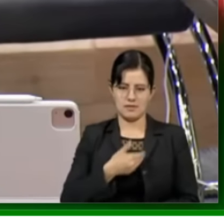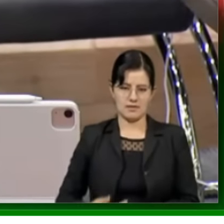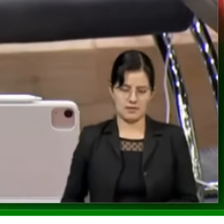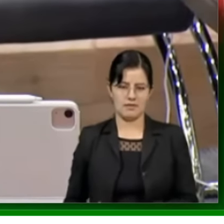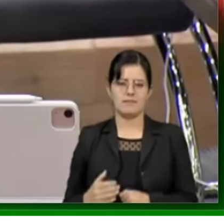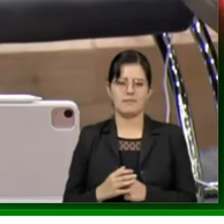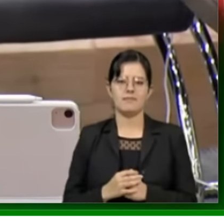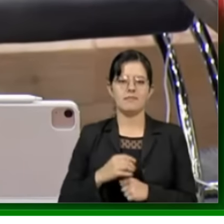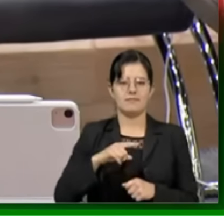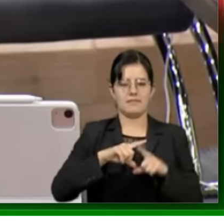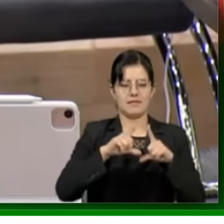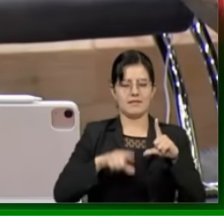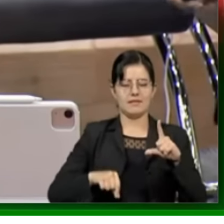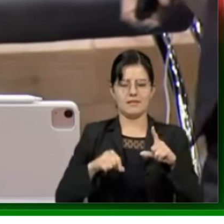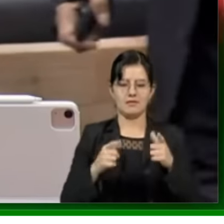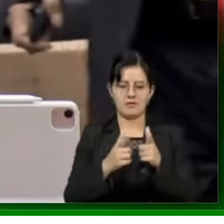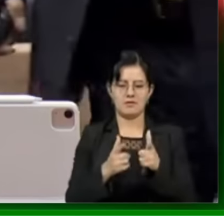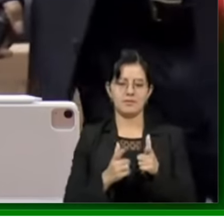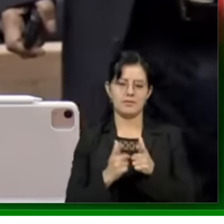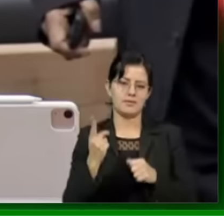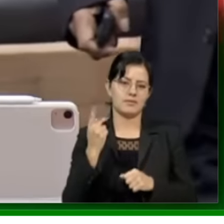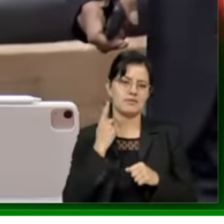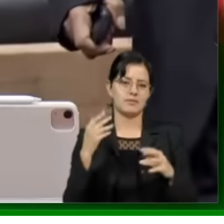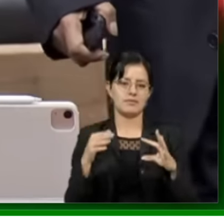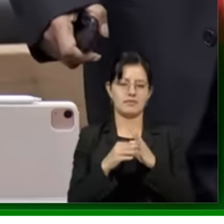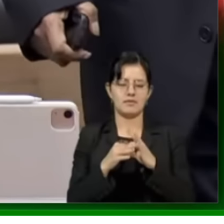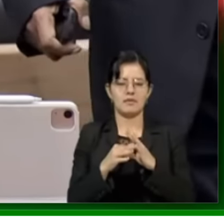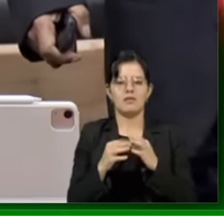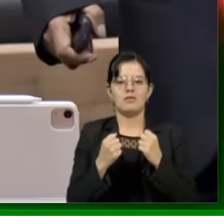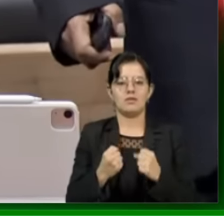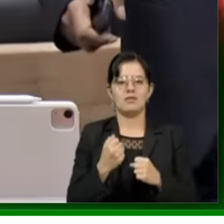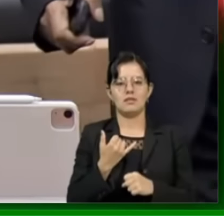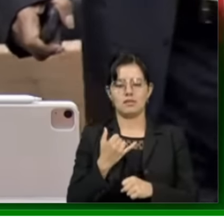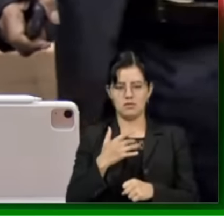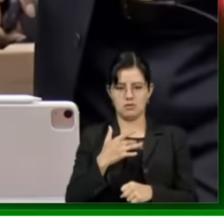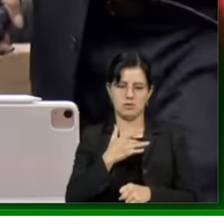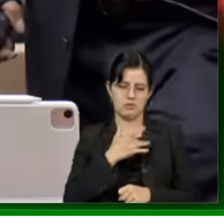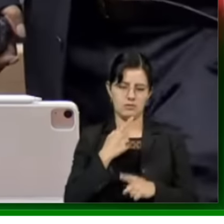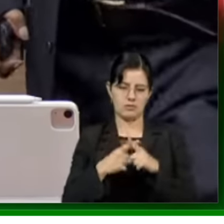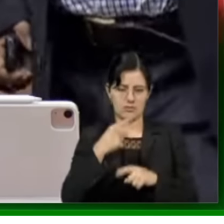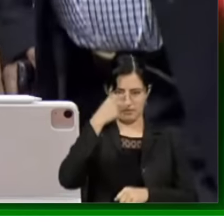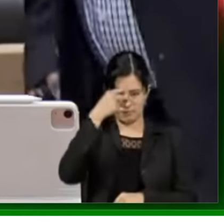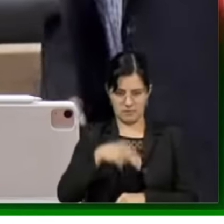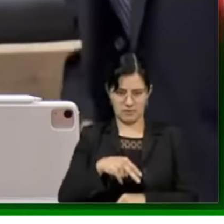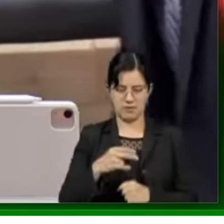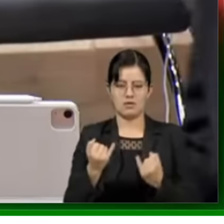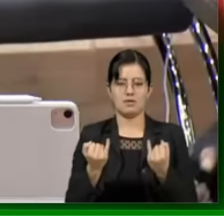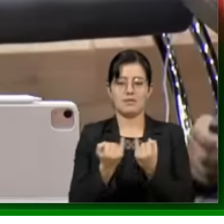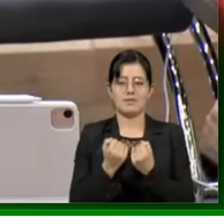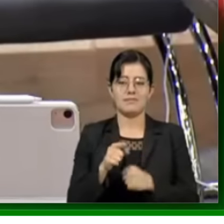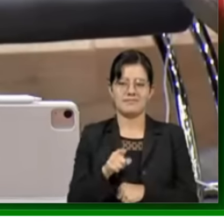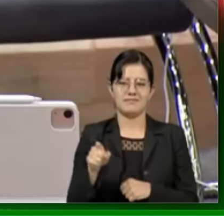República por la coalición fuerza y corazón por México y ante el uso faccioso de los